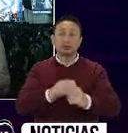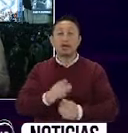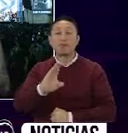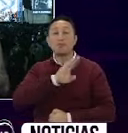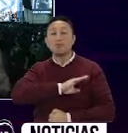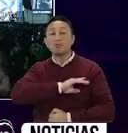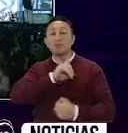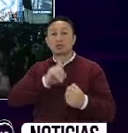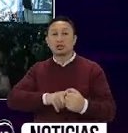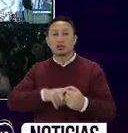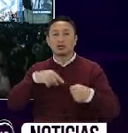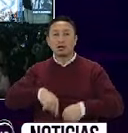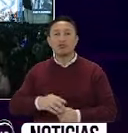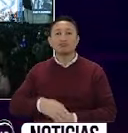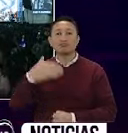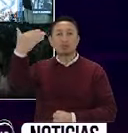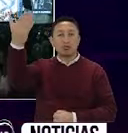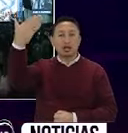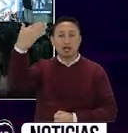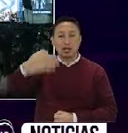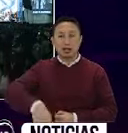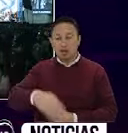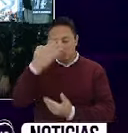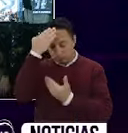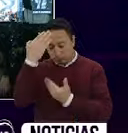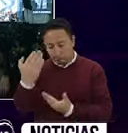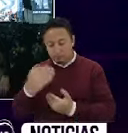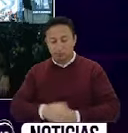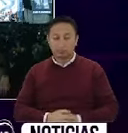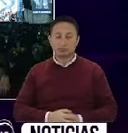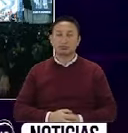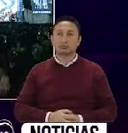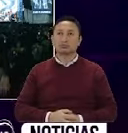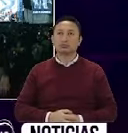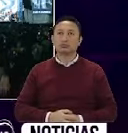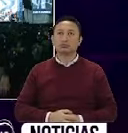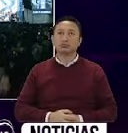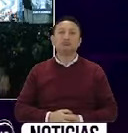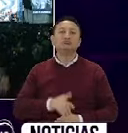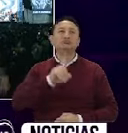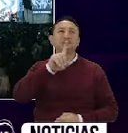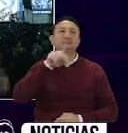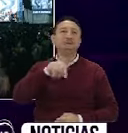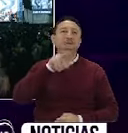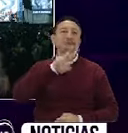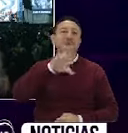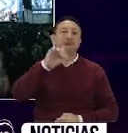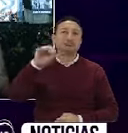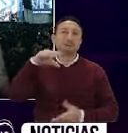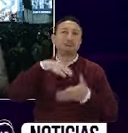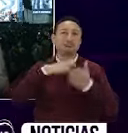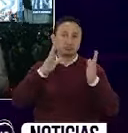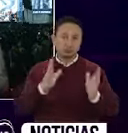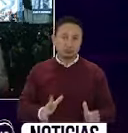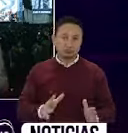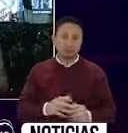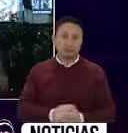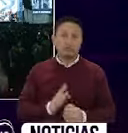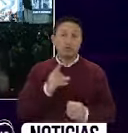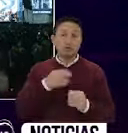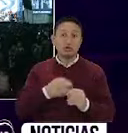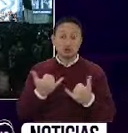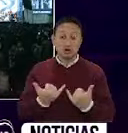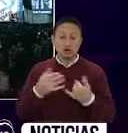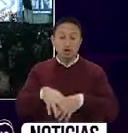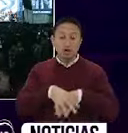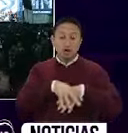municipio de Quito, donde saludaron al alcalde y a sus concejales. Alrededor de 1.200 estudiantes fueron los que participaron